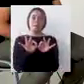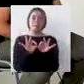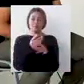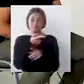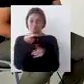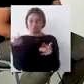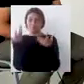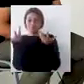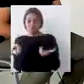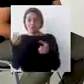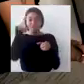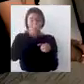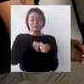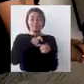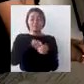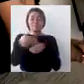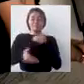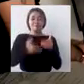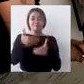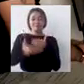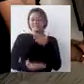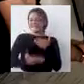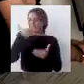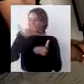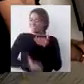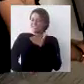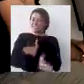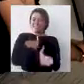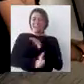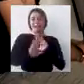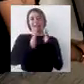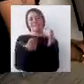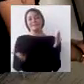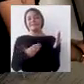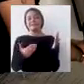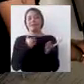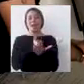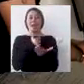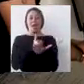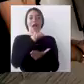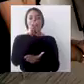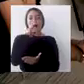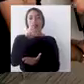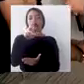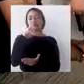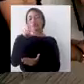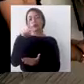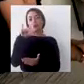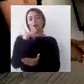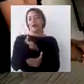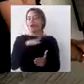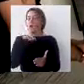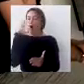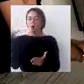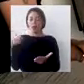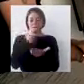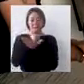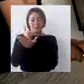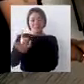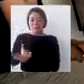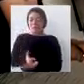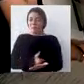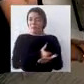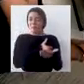procesos y sigamos leyendo a Tolkien, sigamos leyendo otros autores que nos incentiven, la